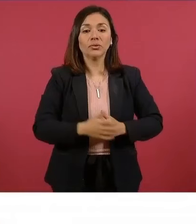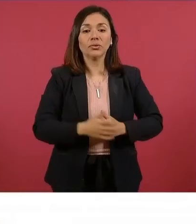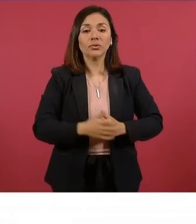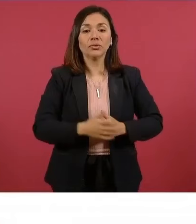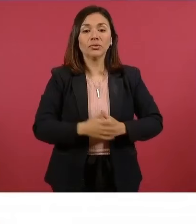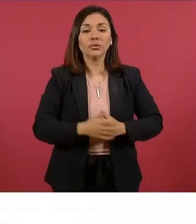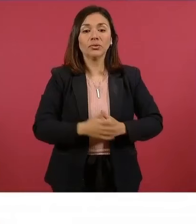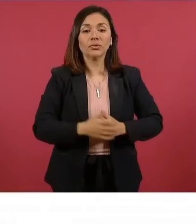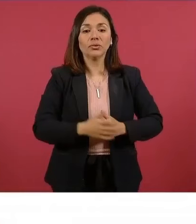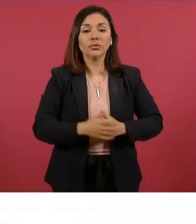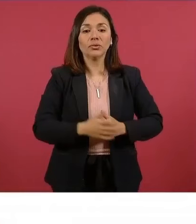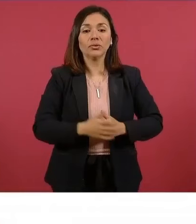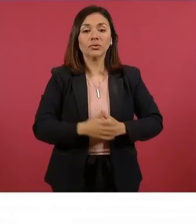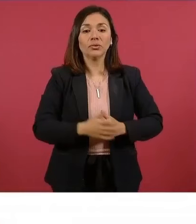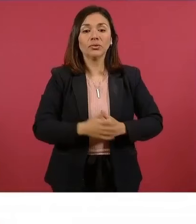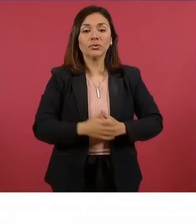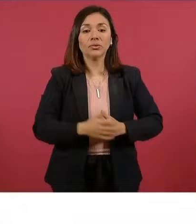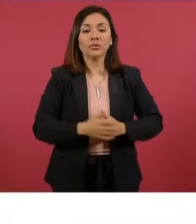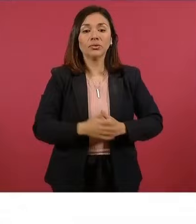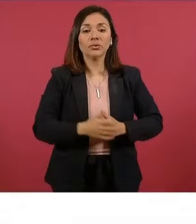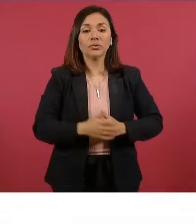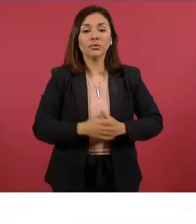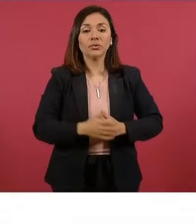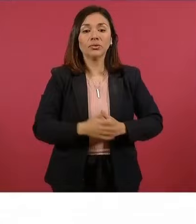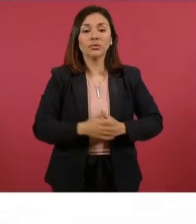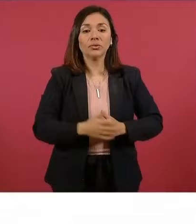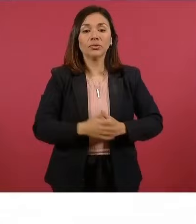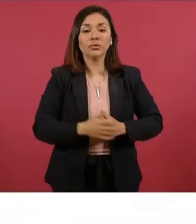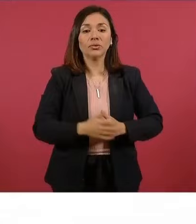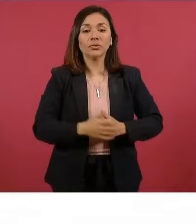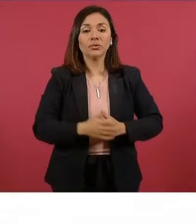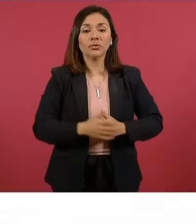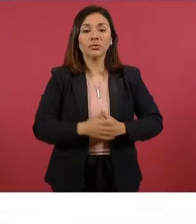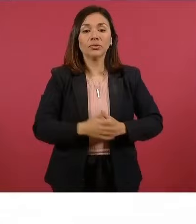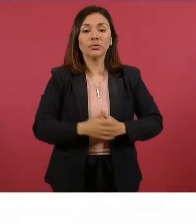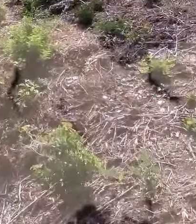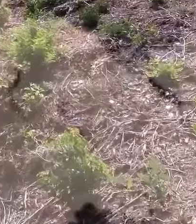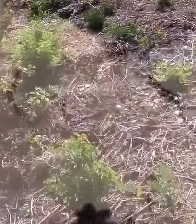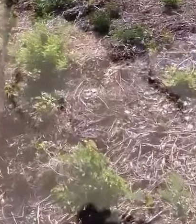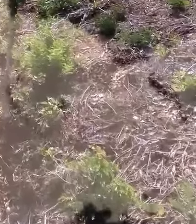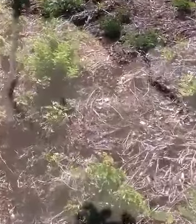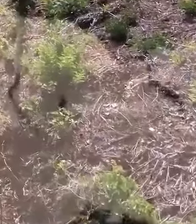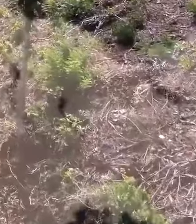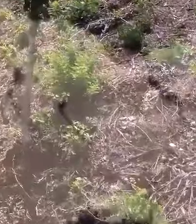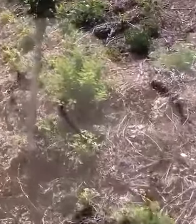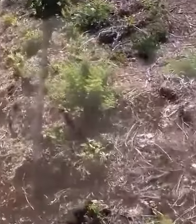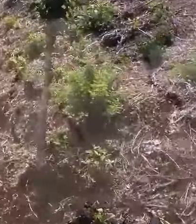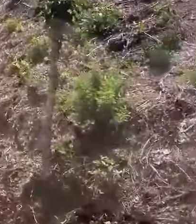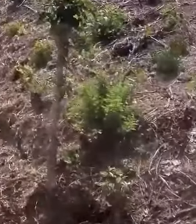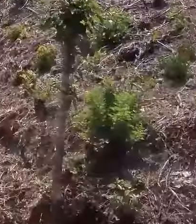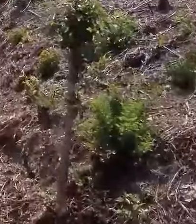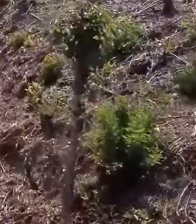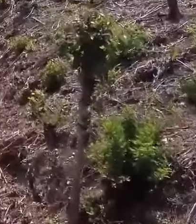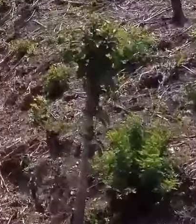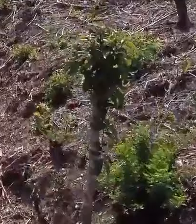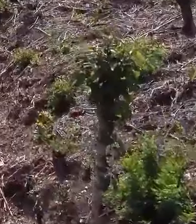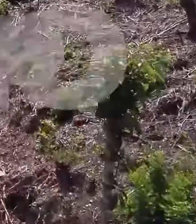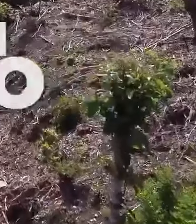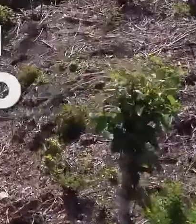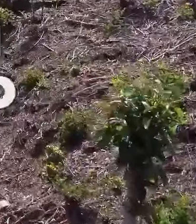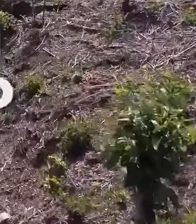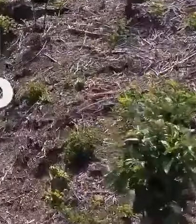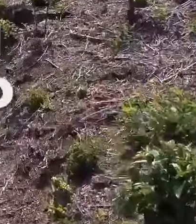2 millones de pequeños productores y atender 3 millones de hectáreas de superficie arable. Cabe mencionar que el programa comenzó en Guerrero en abril